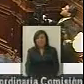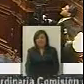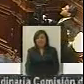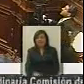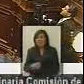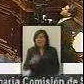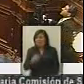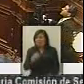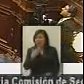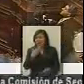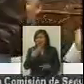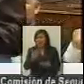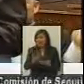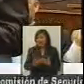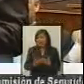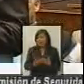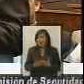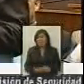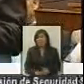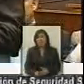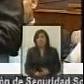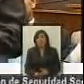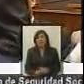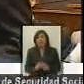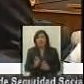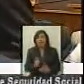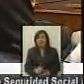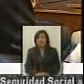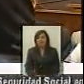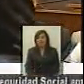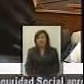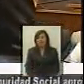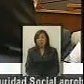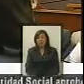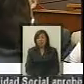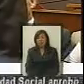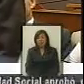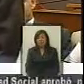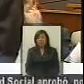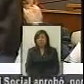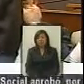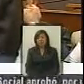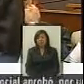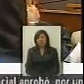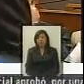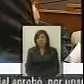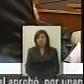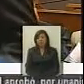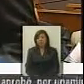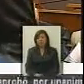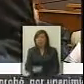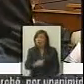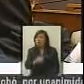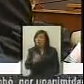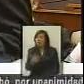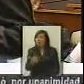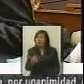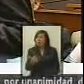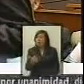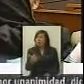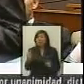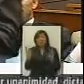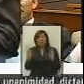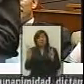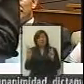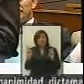Yo le agradezco la interrupción de la señora congresista. Y definitivamente, otro de los temas puntuales